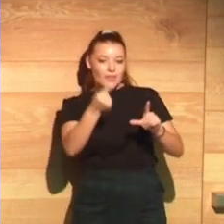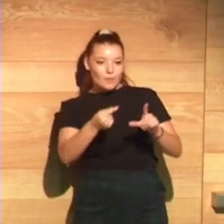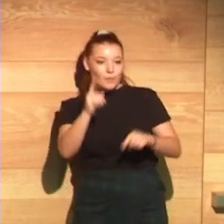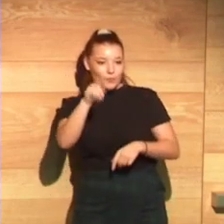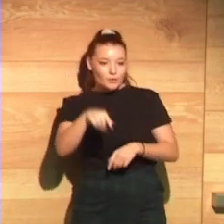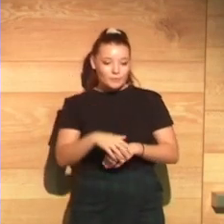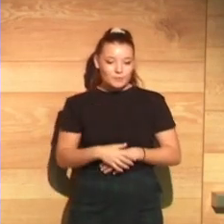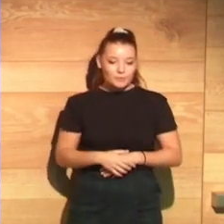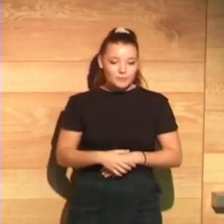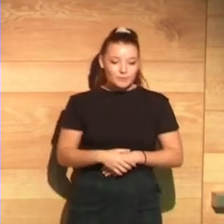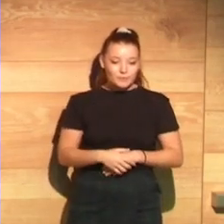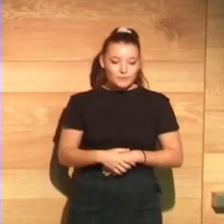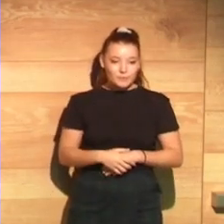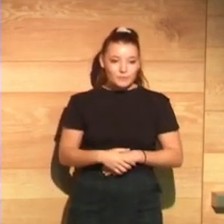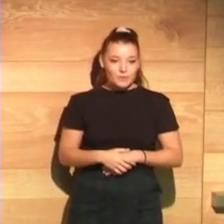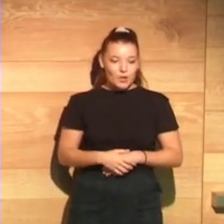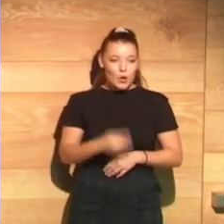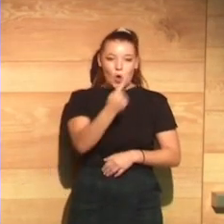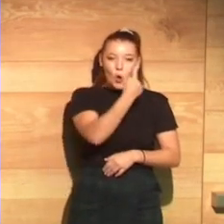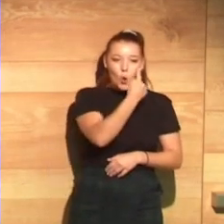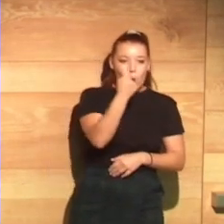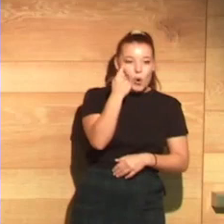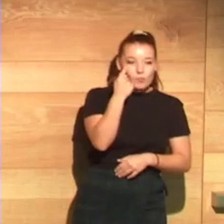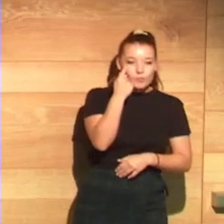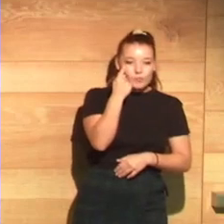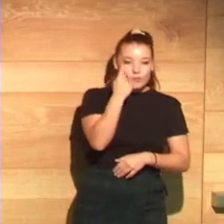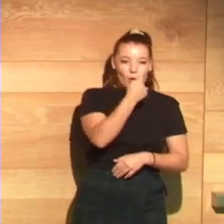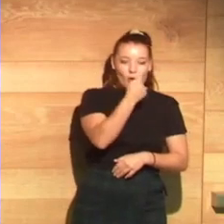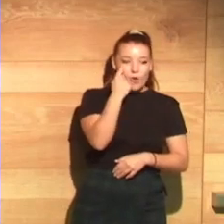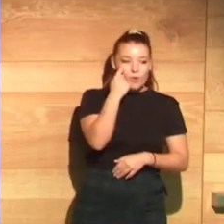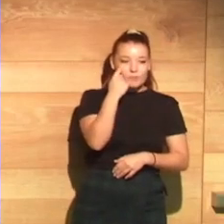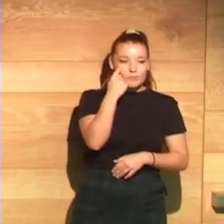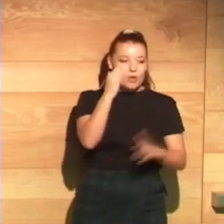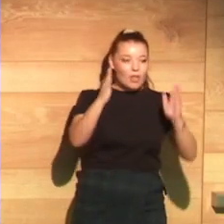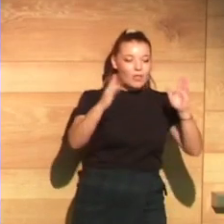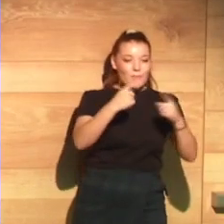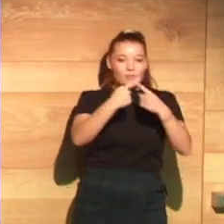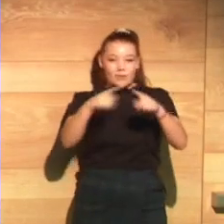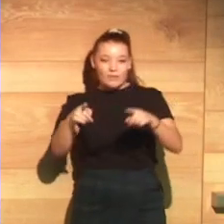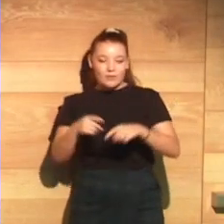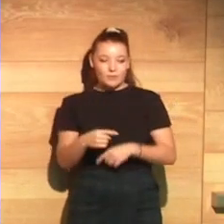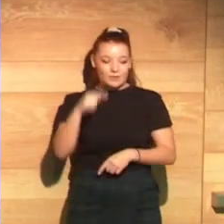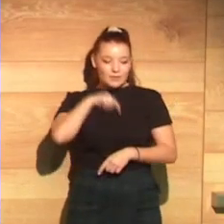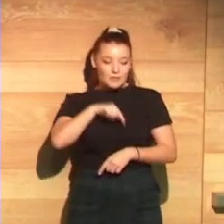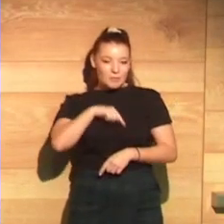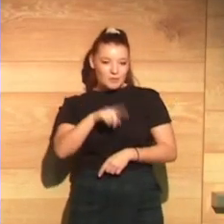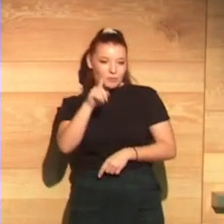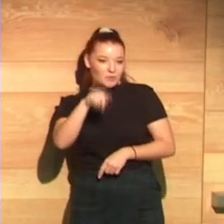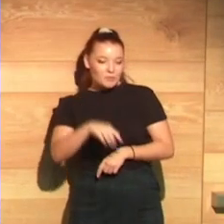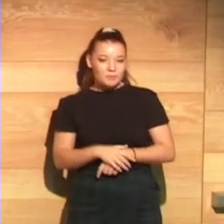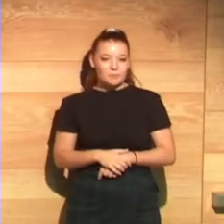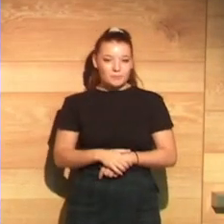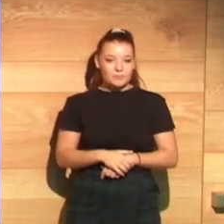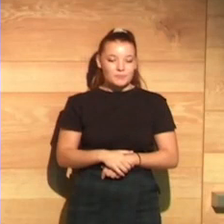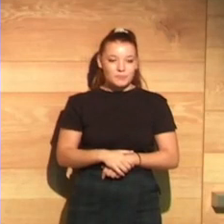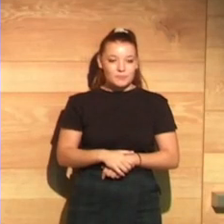tu dibujo. Decía ahora Melka que los ojos, cómo tú captas los ojos en diferentes momentos, y es cierto, y los estados de ánimo